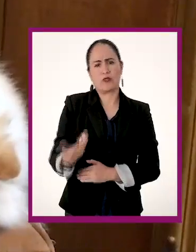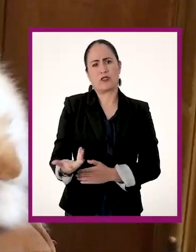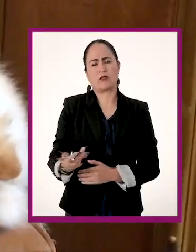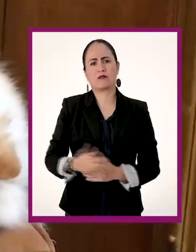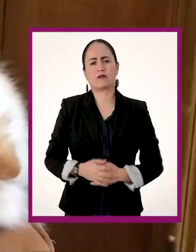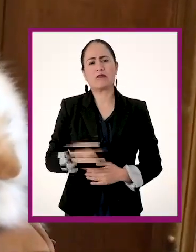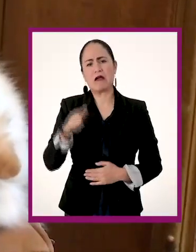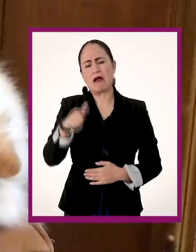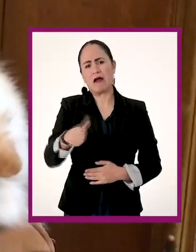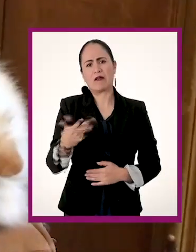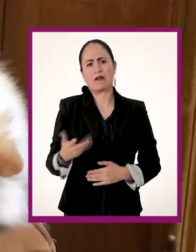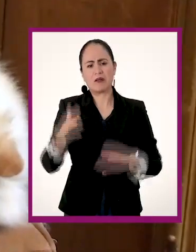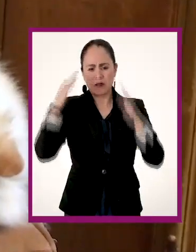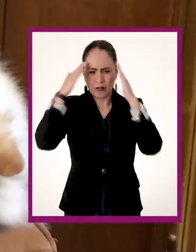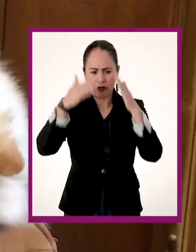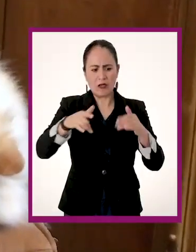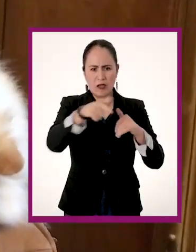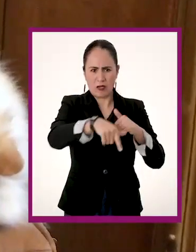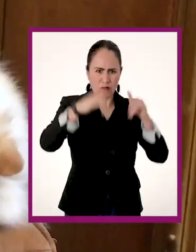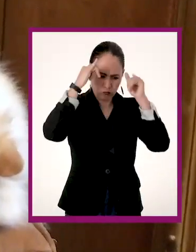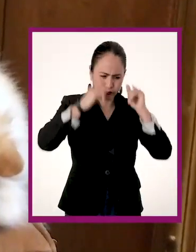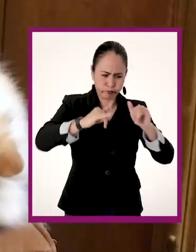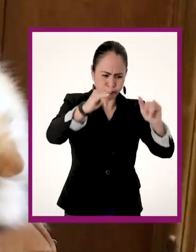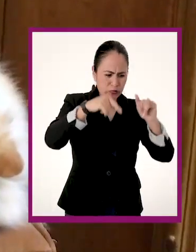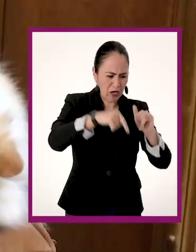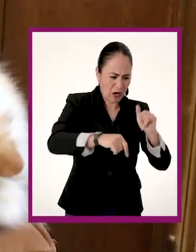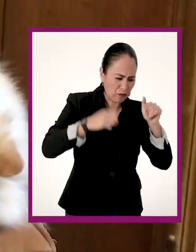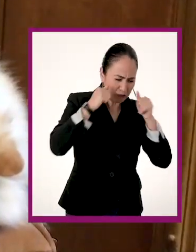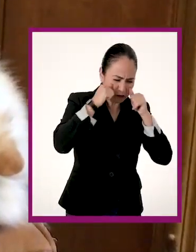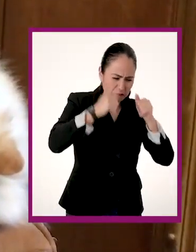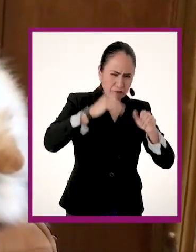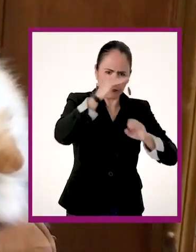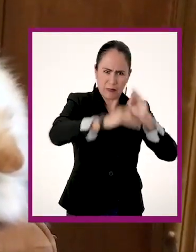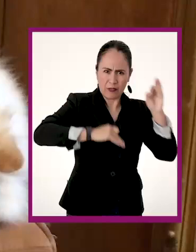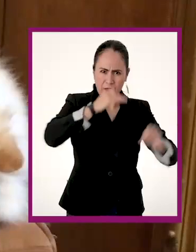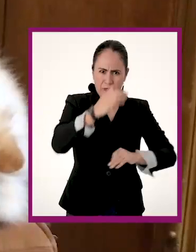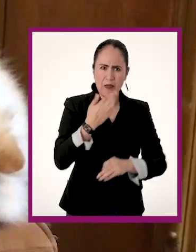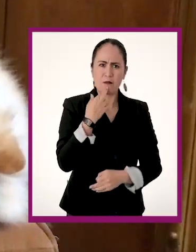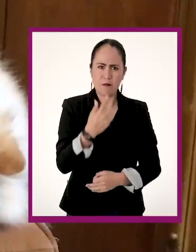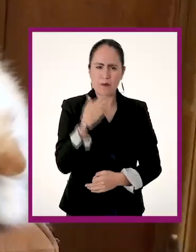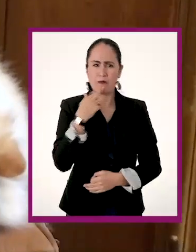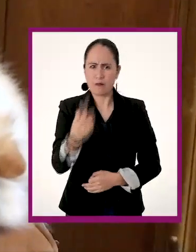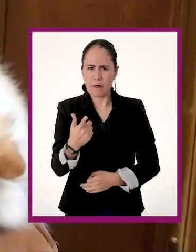aprovecharla como herramienta mejor en la producción en